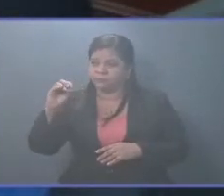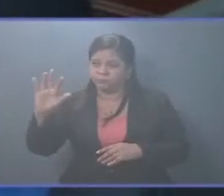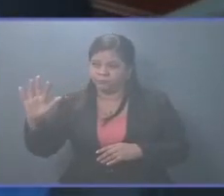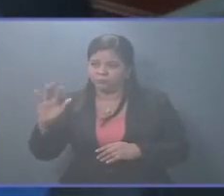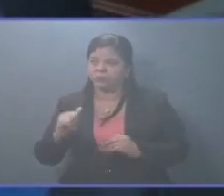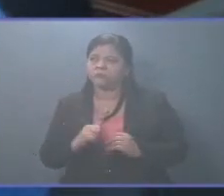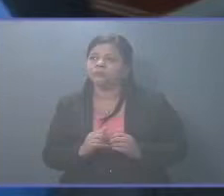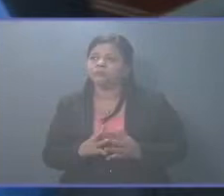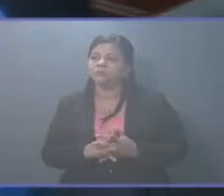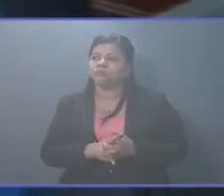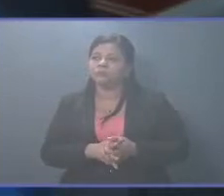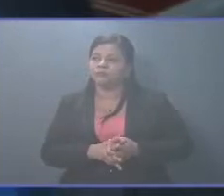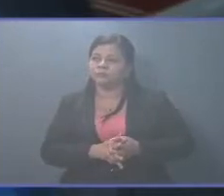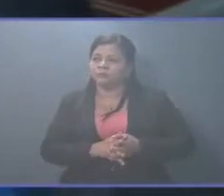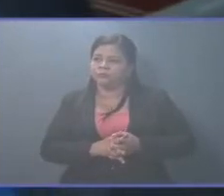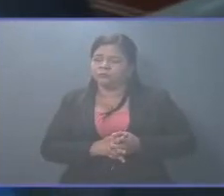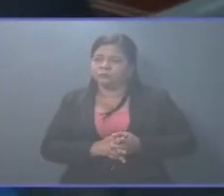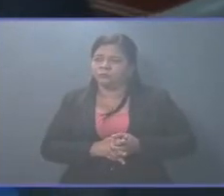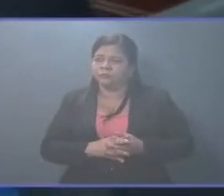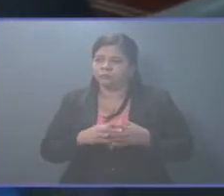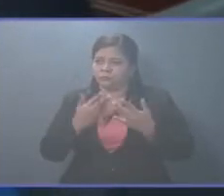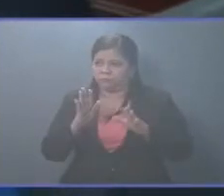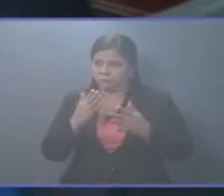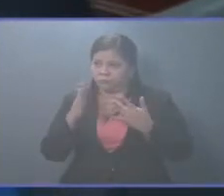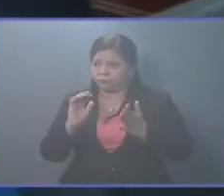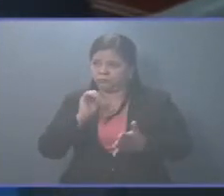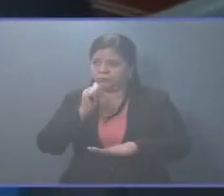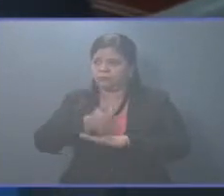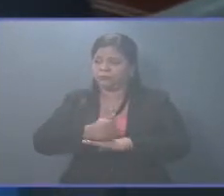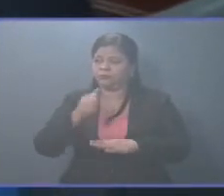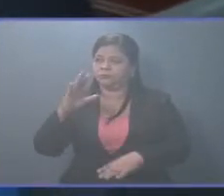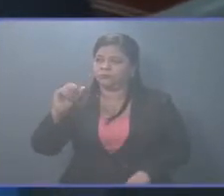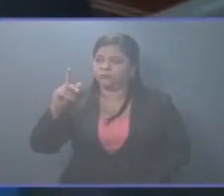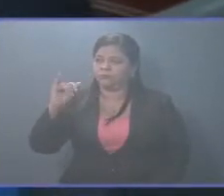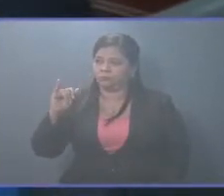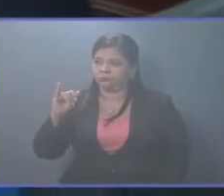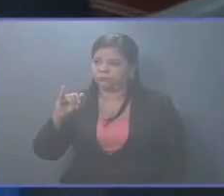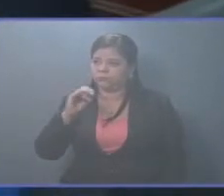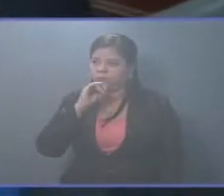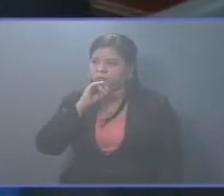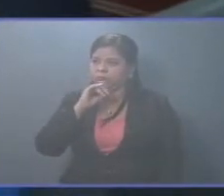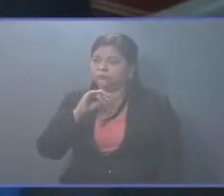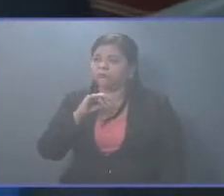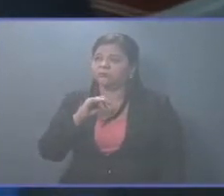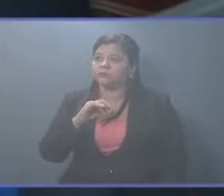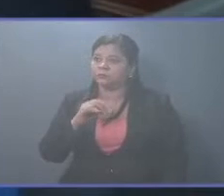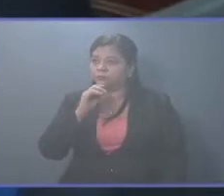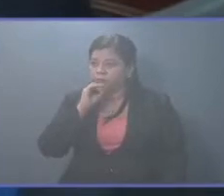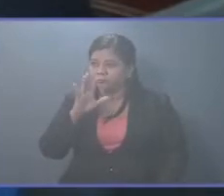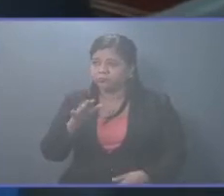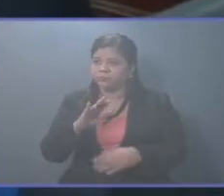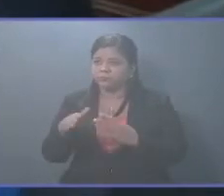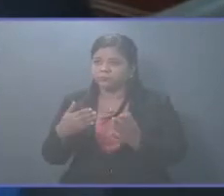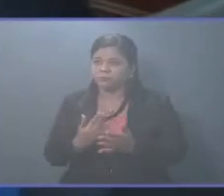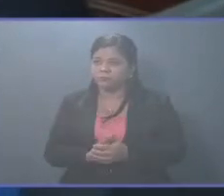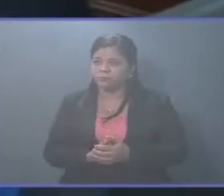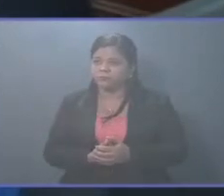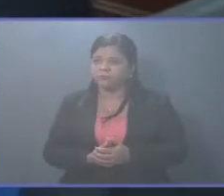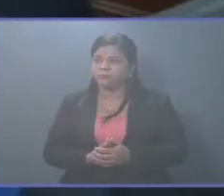habrá sido creado el CAPI, ¿vea? Como un ente asesor, ¿vea? Como un ente